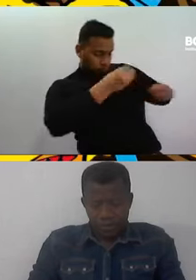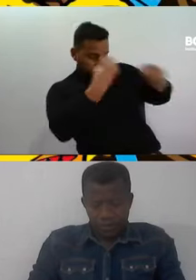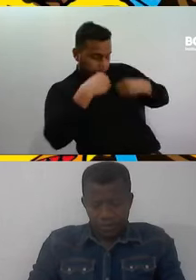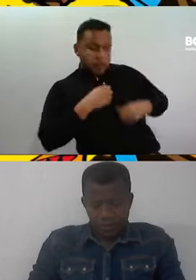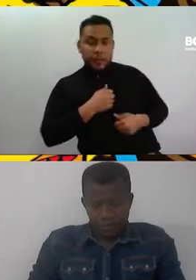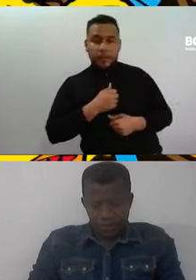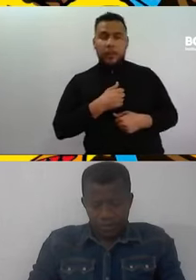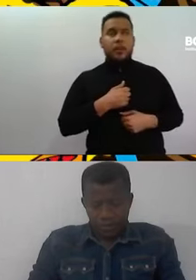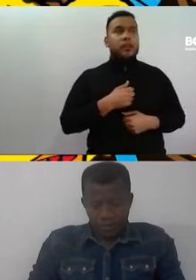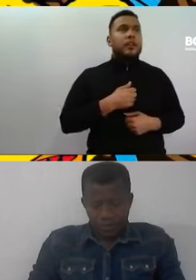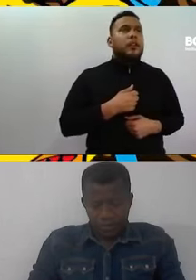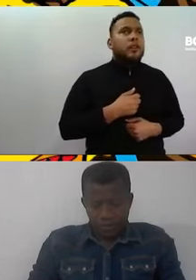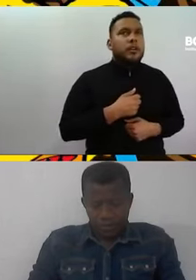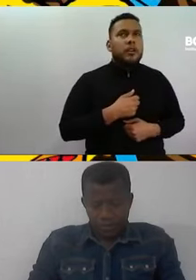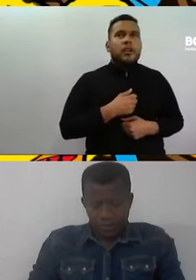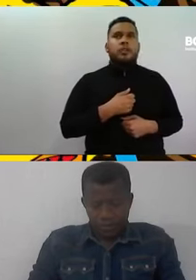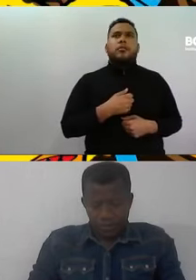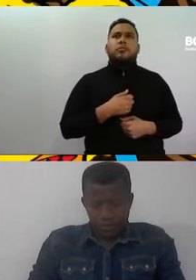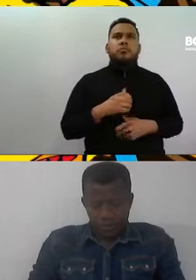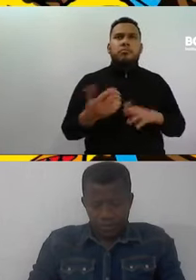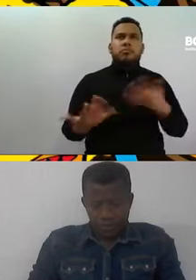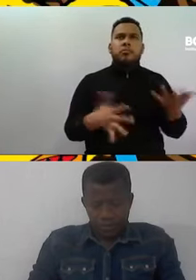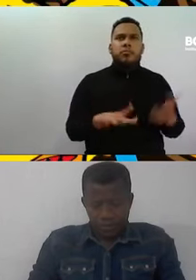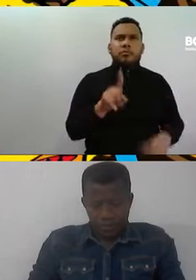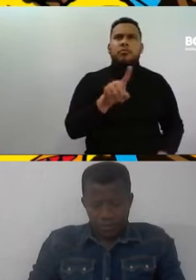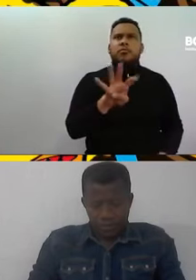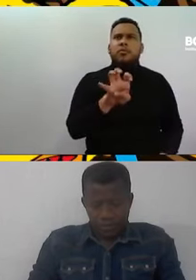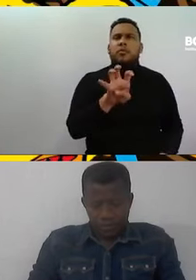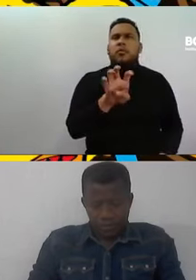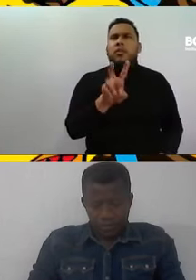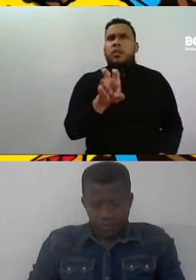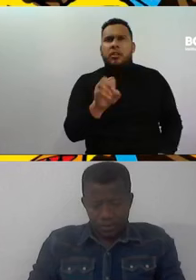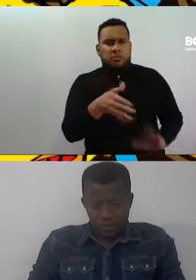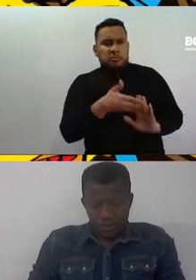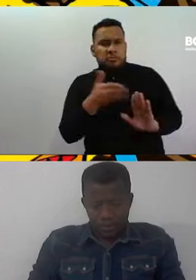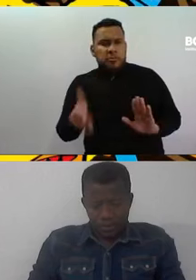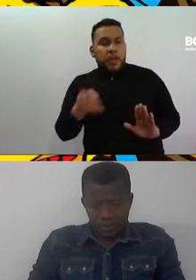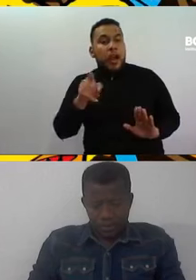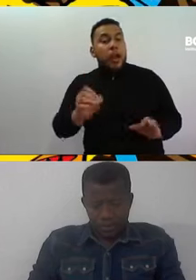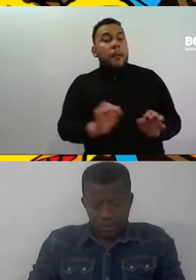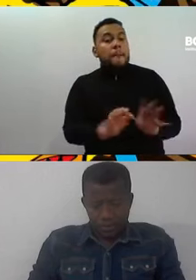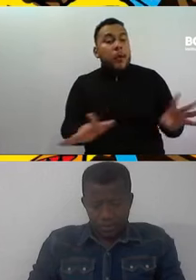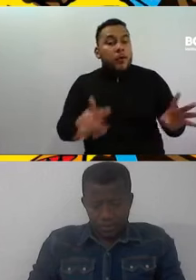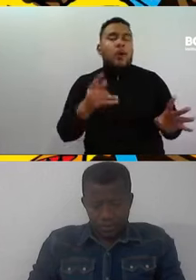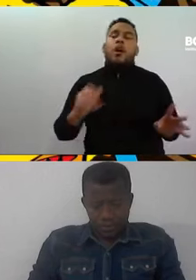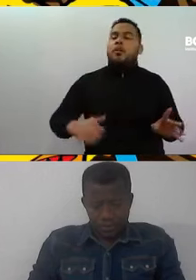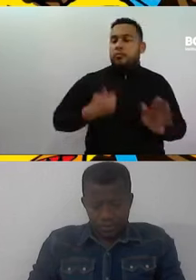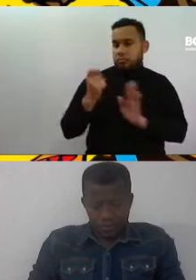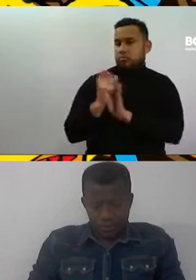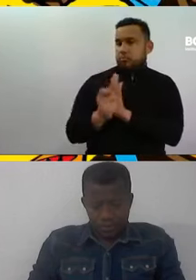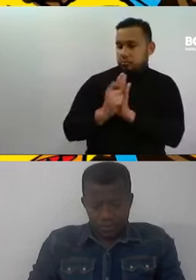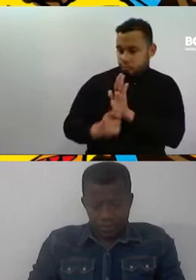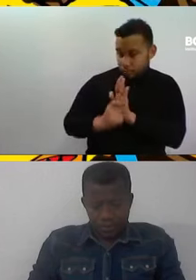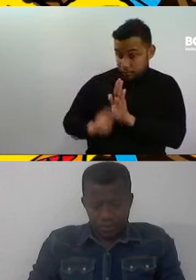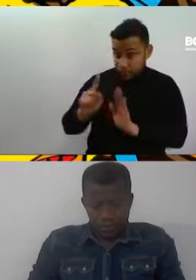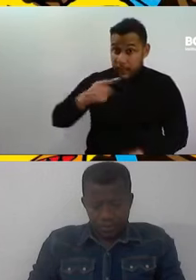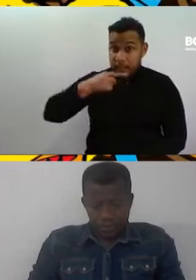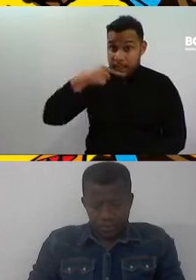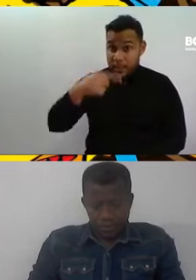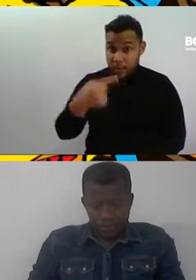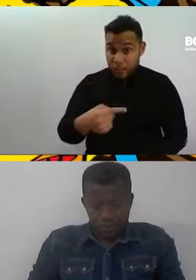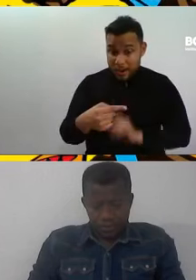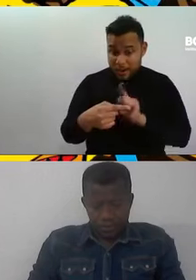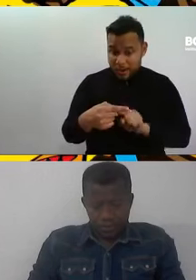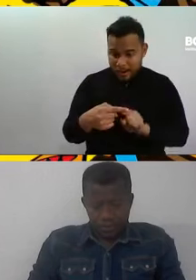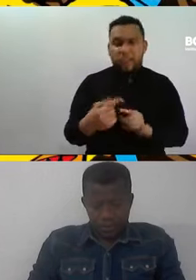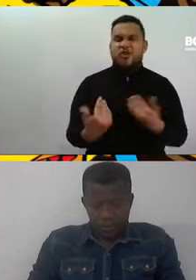solamente finales de los 70 fue cuando se dio la oportunidad de escribirla, pero la lengua es uno de los instrumentos que